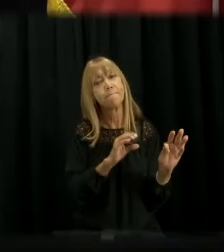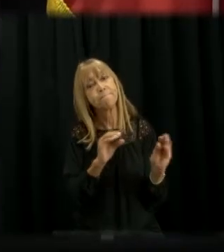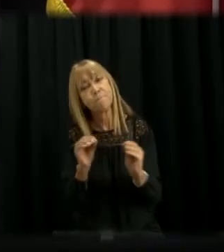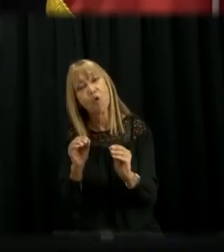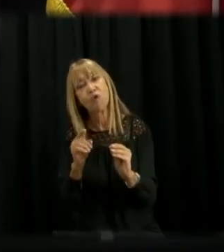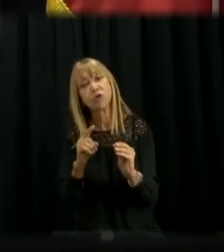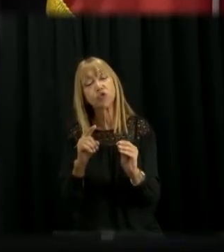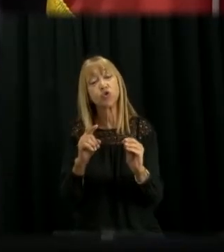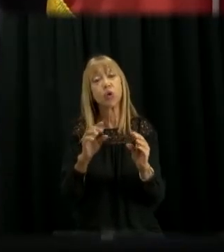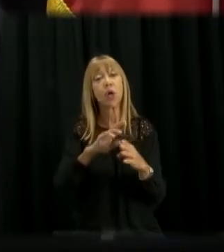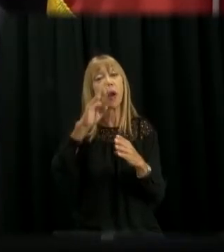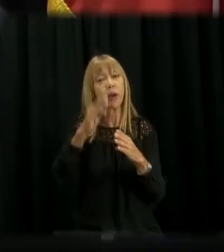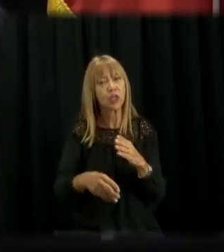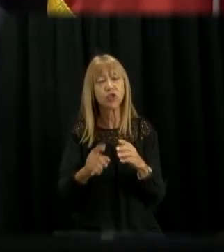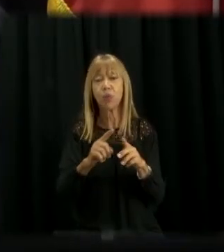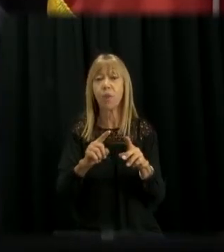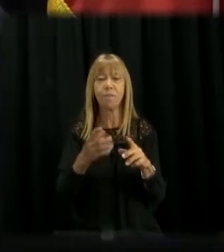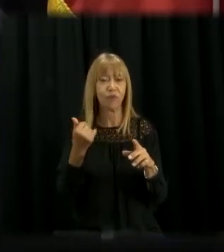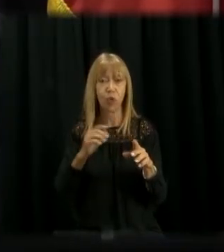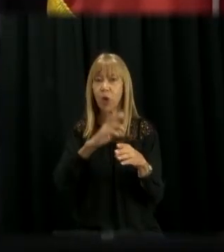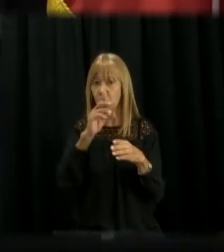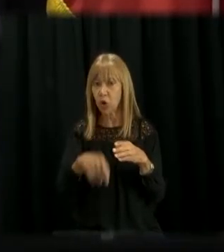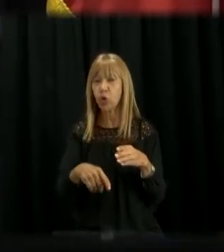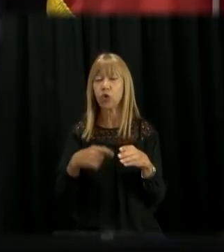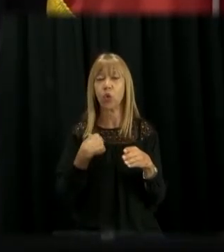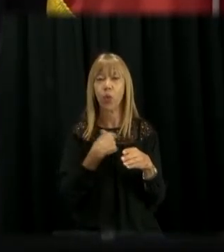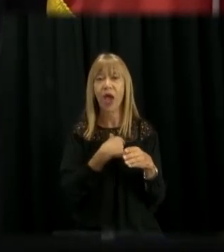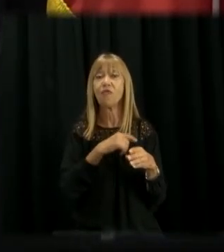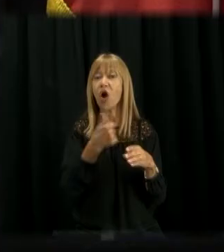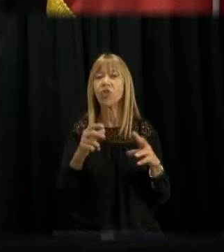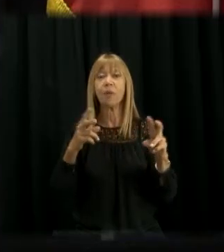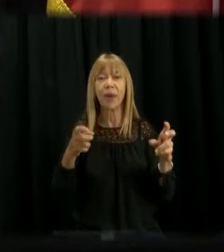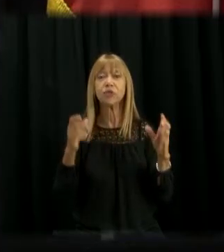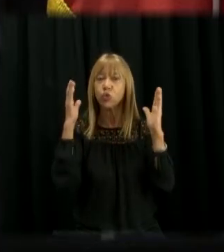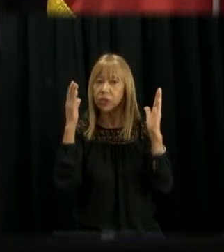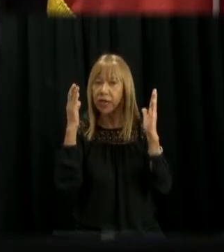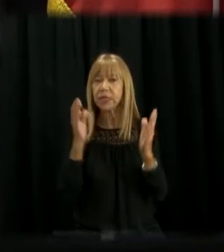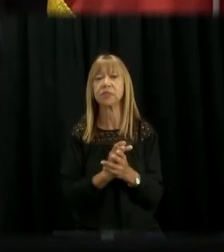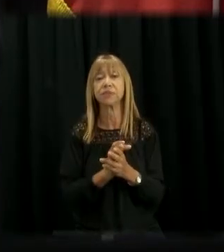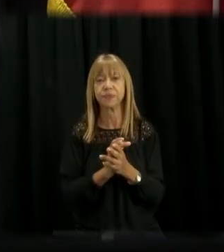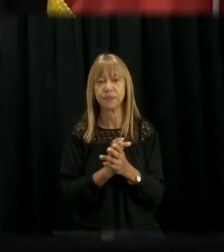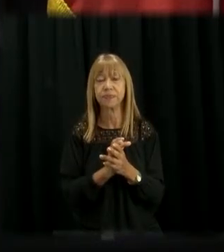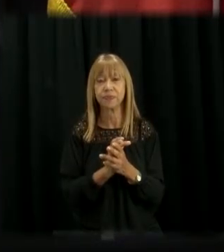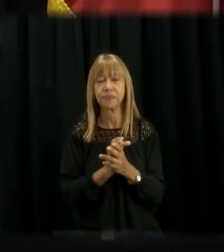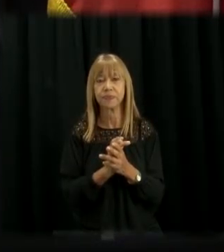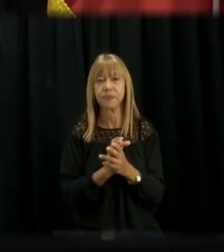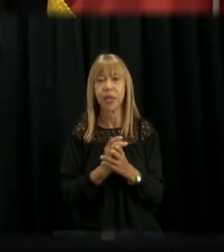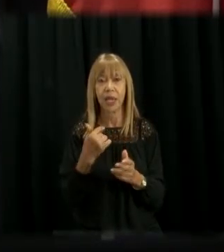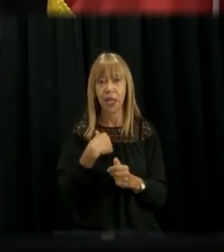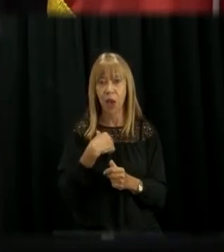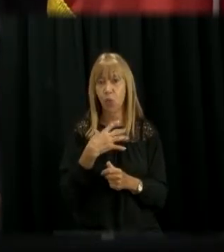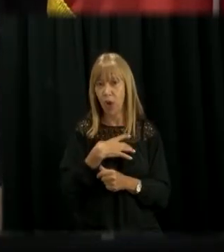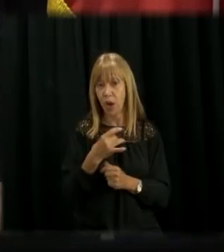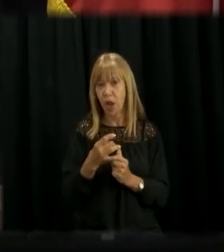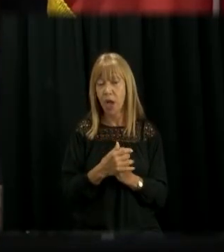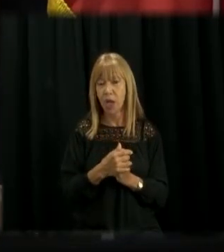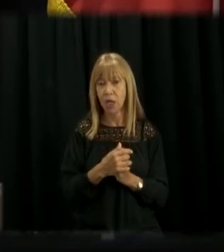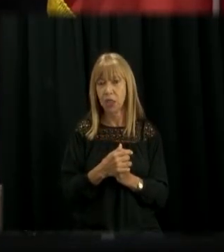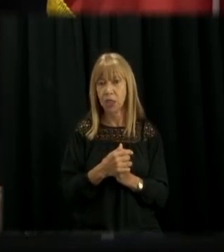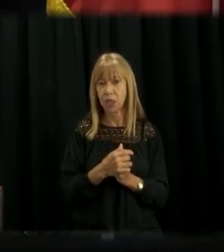Vamos a continuar a la conclusión, pero antes de concluir, tenemos otros asuntos que tenemos que atender